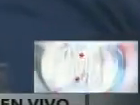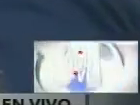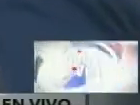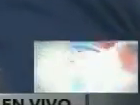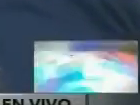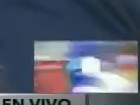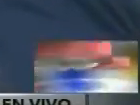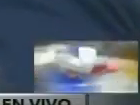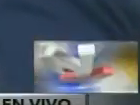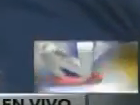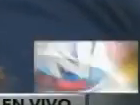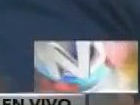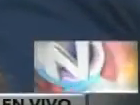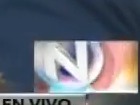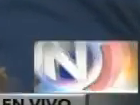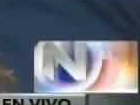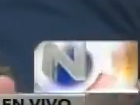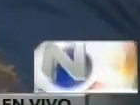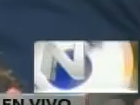el otro Beta, ¿verdad?